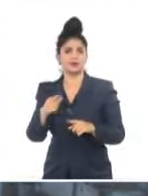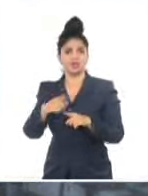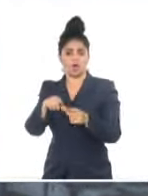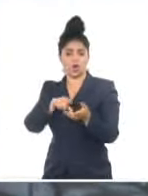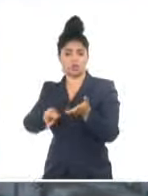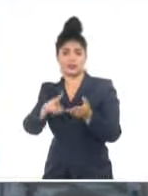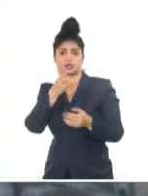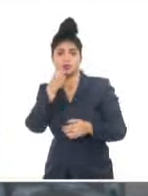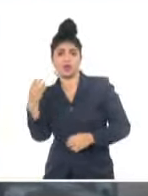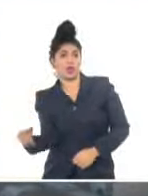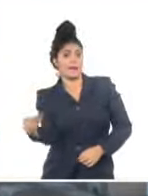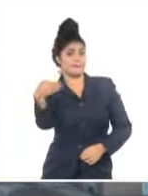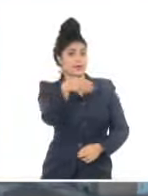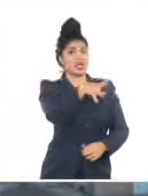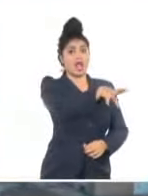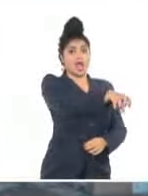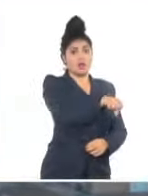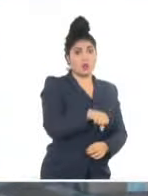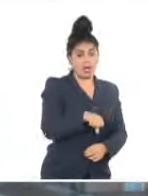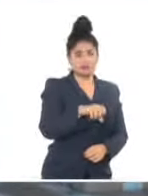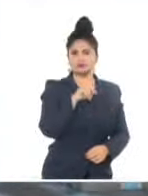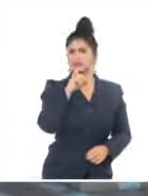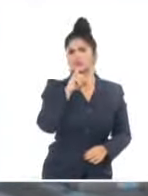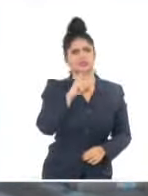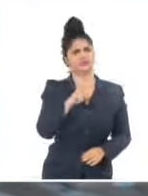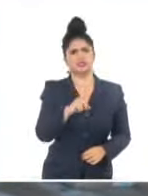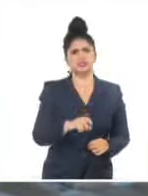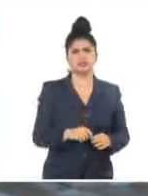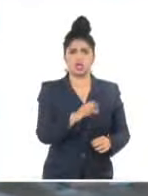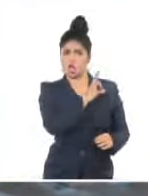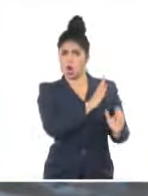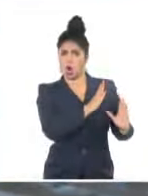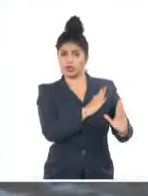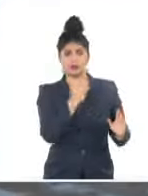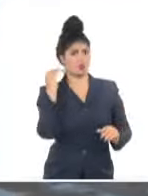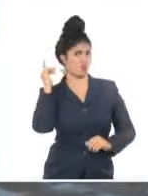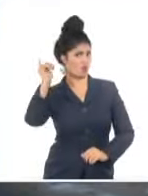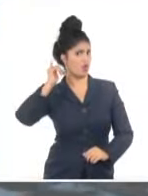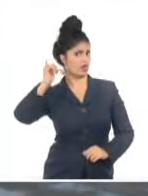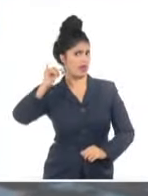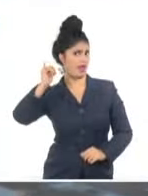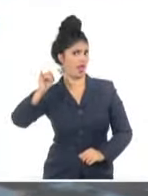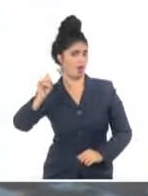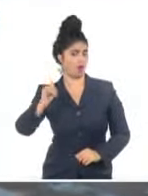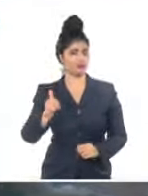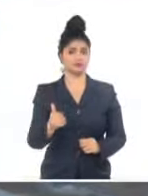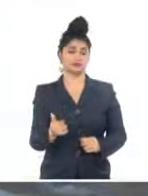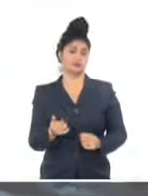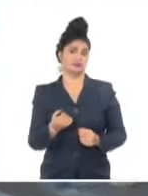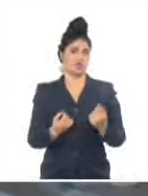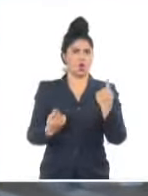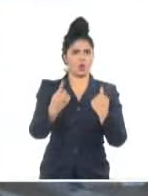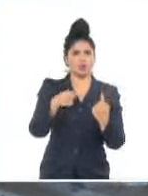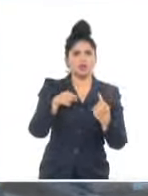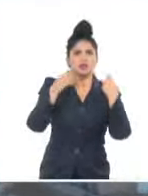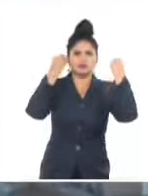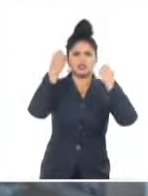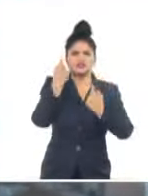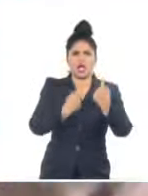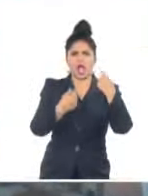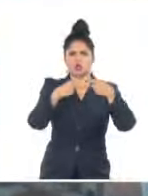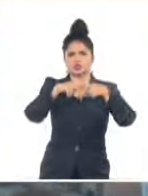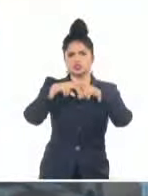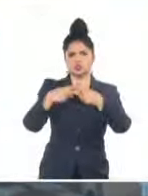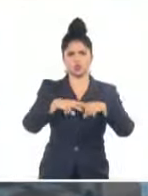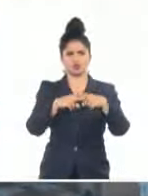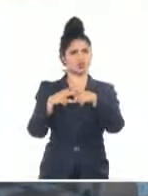de esos, porque esos otros son de Oriente, que se mandan para la UEMI y la UEMI la que distribuye al país entero. ¿Han buscado alguna solución? Sí, ahora está viniendo un camión que